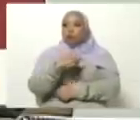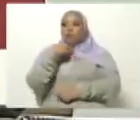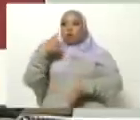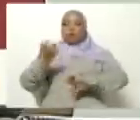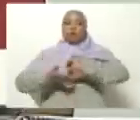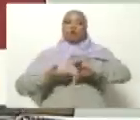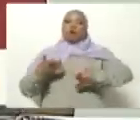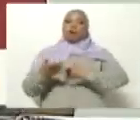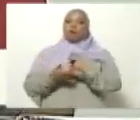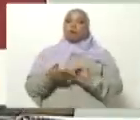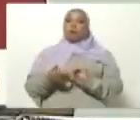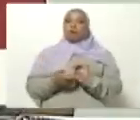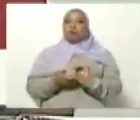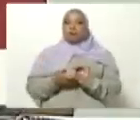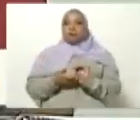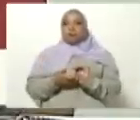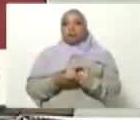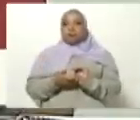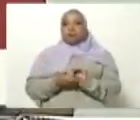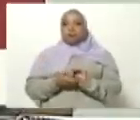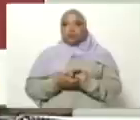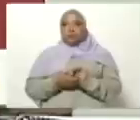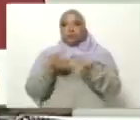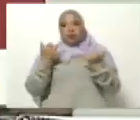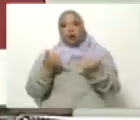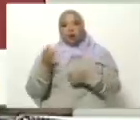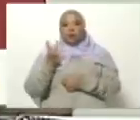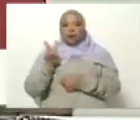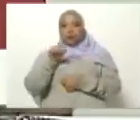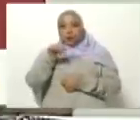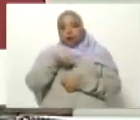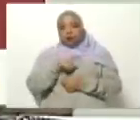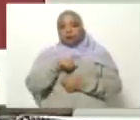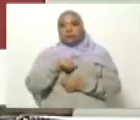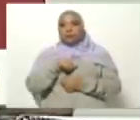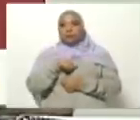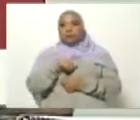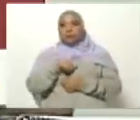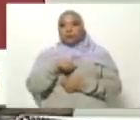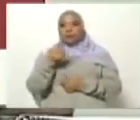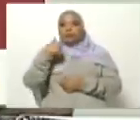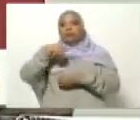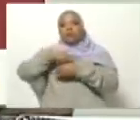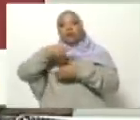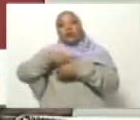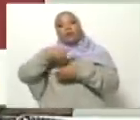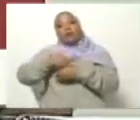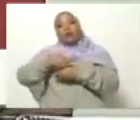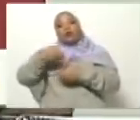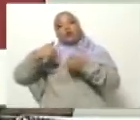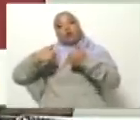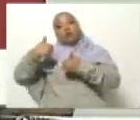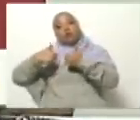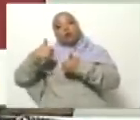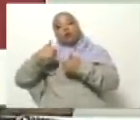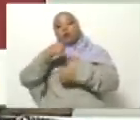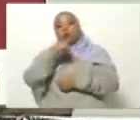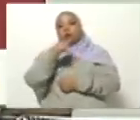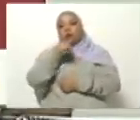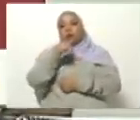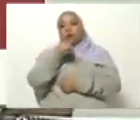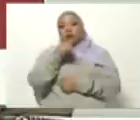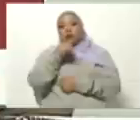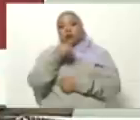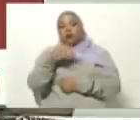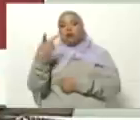problema para ellos definir eso. Ahora, aquí en Venezuela, las garantías electorales están dadas desde